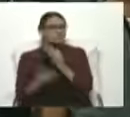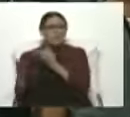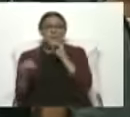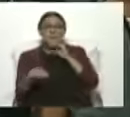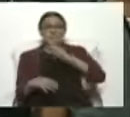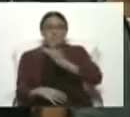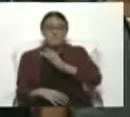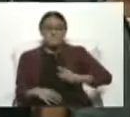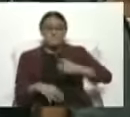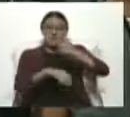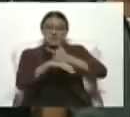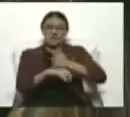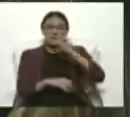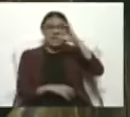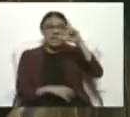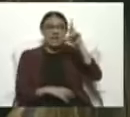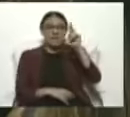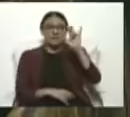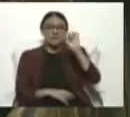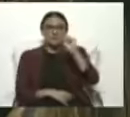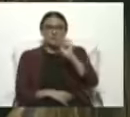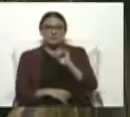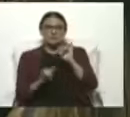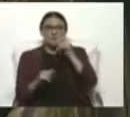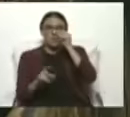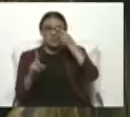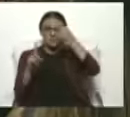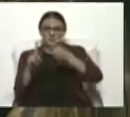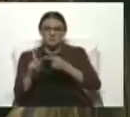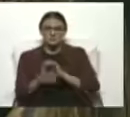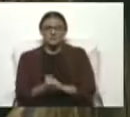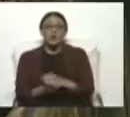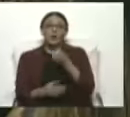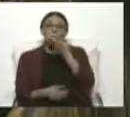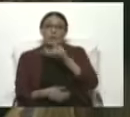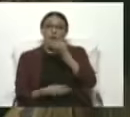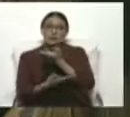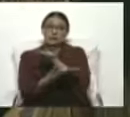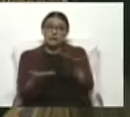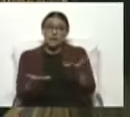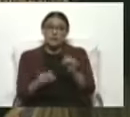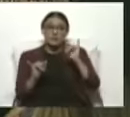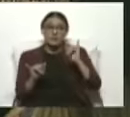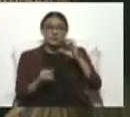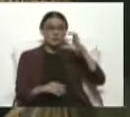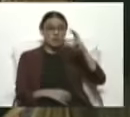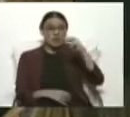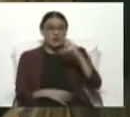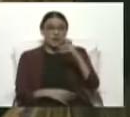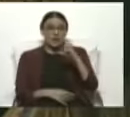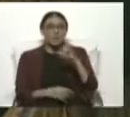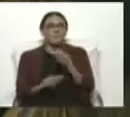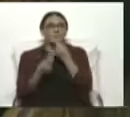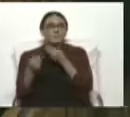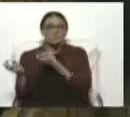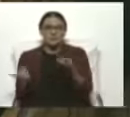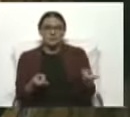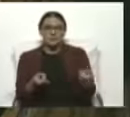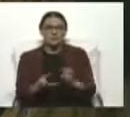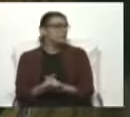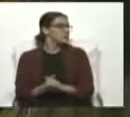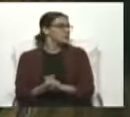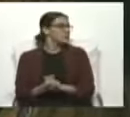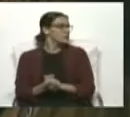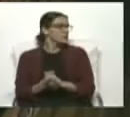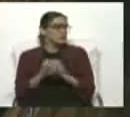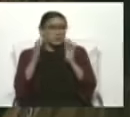del CNE, Elvis Amoroso. Buenas tardes. El Consejo Nacional Electoral les da la bienvenida a la declaración por